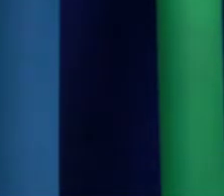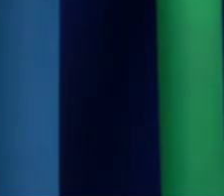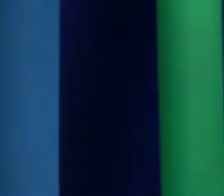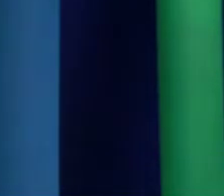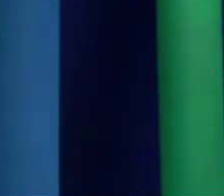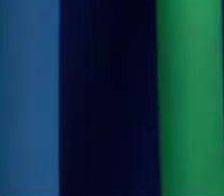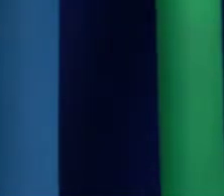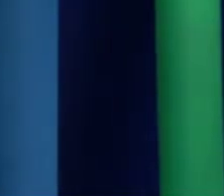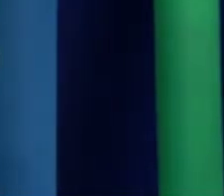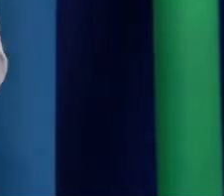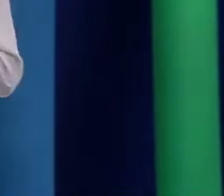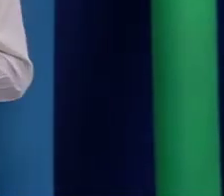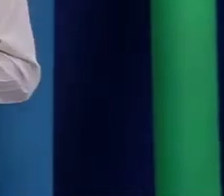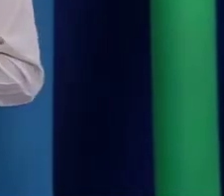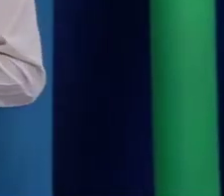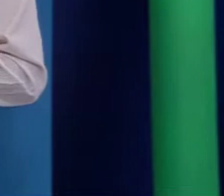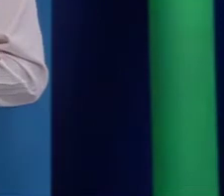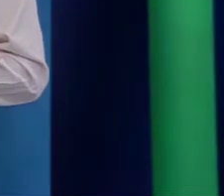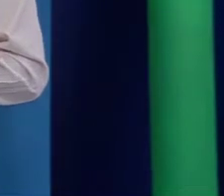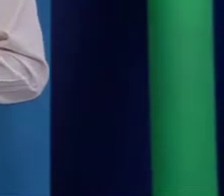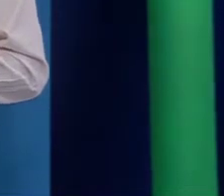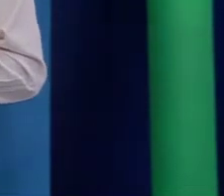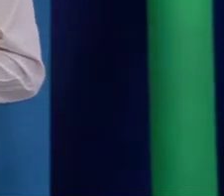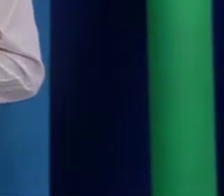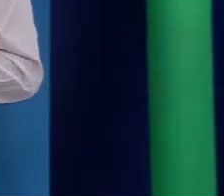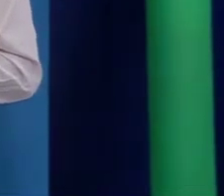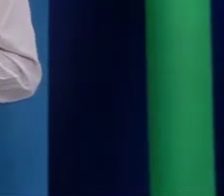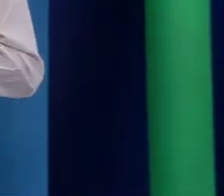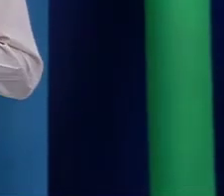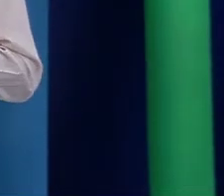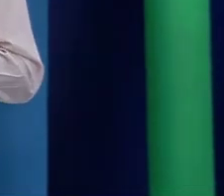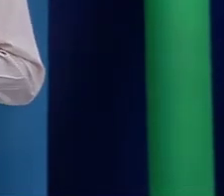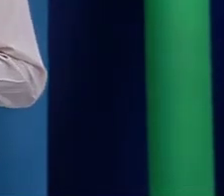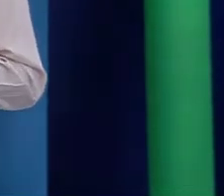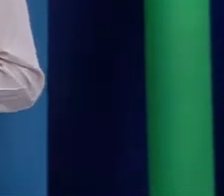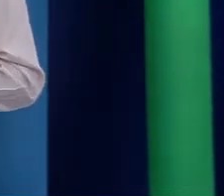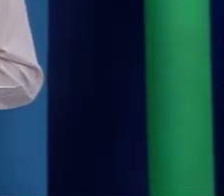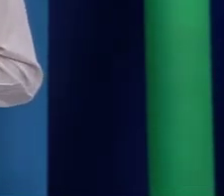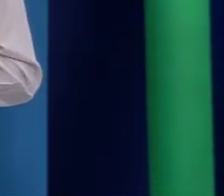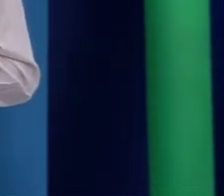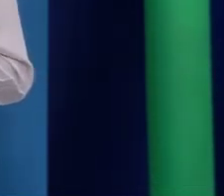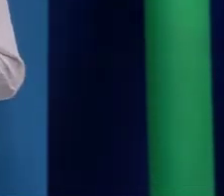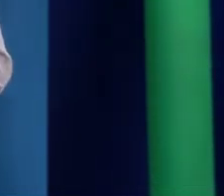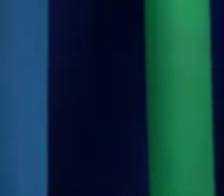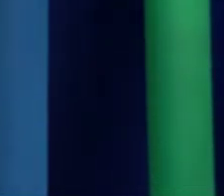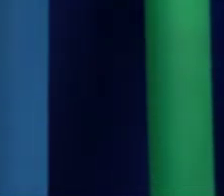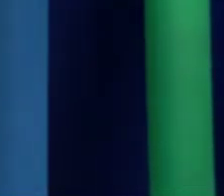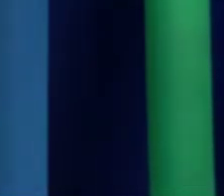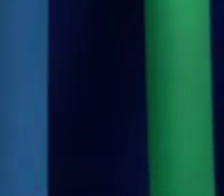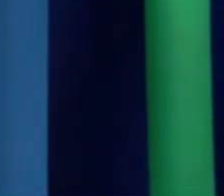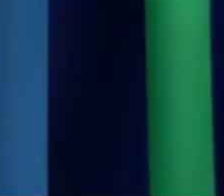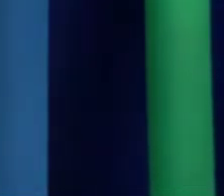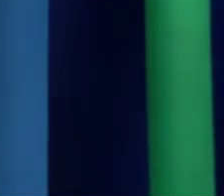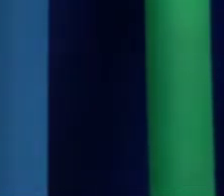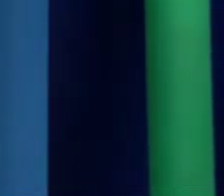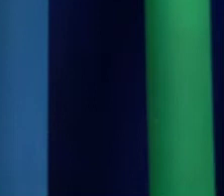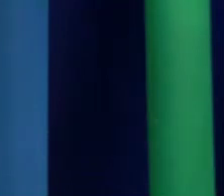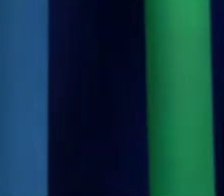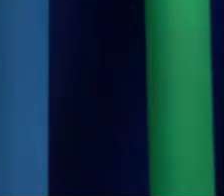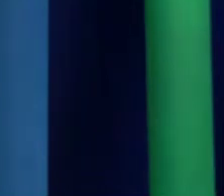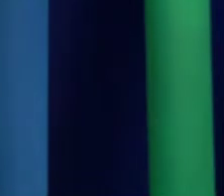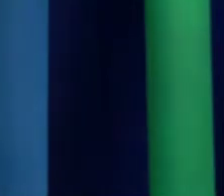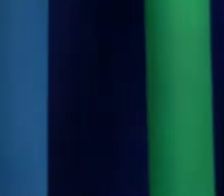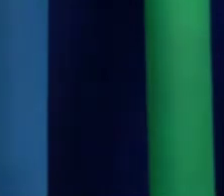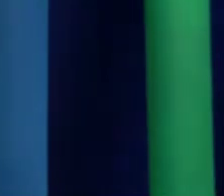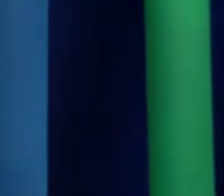tictemuse, in. La nuestro salisle, ipan, tucnian, de paina, guaninon, ticlalice y tocame,